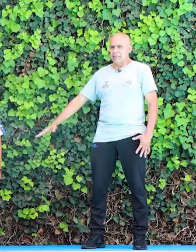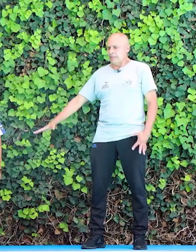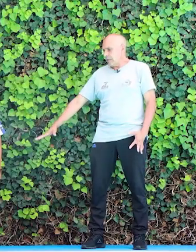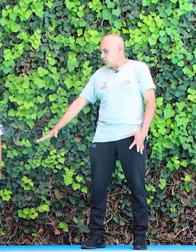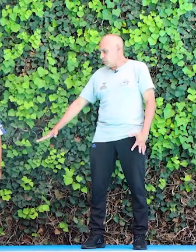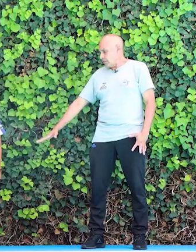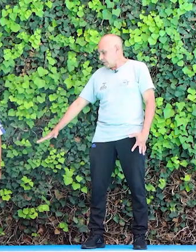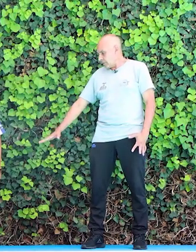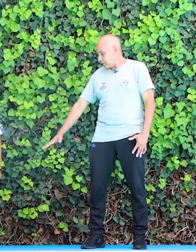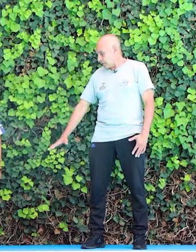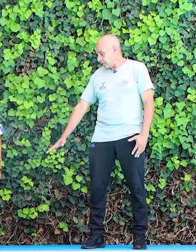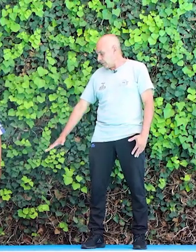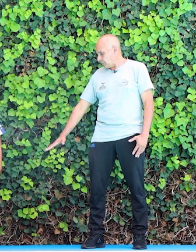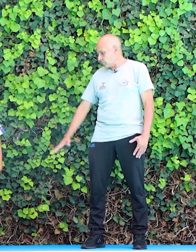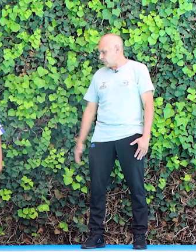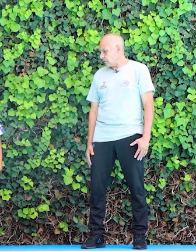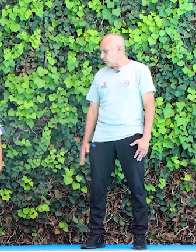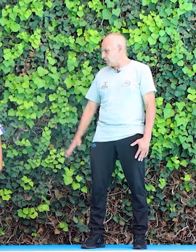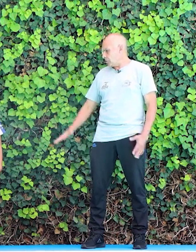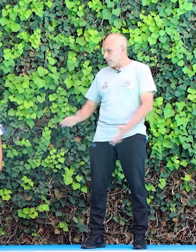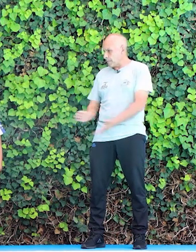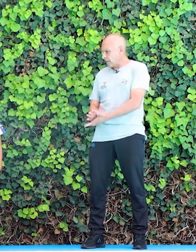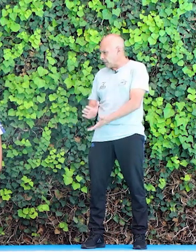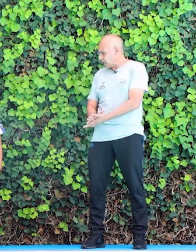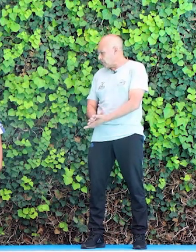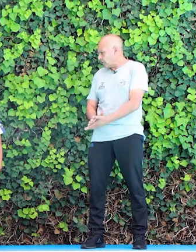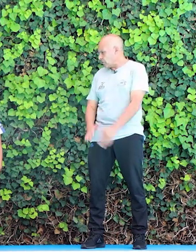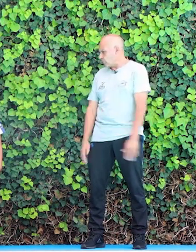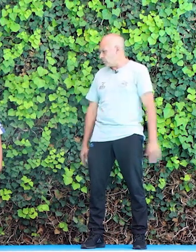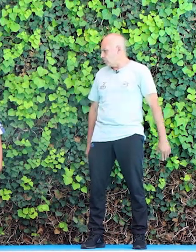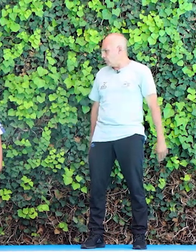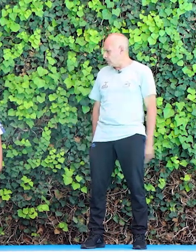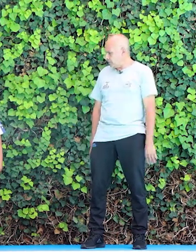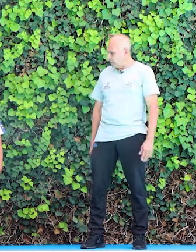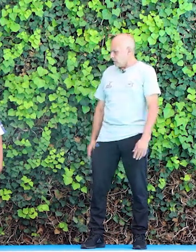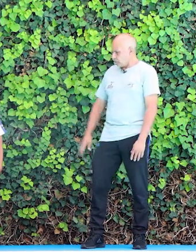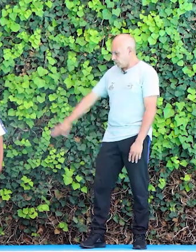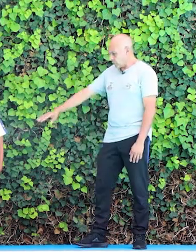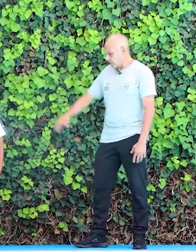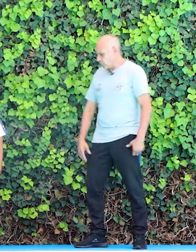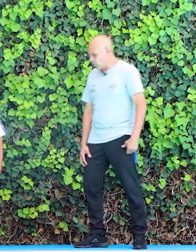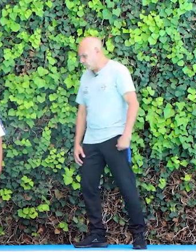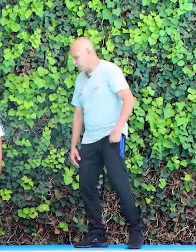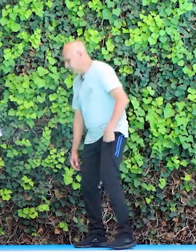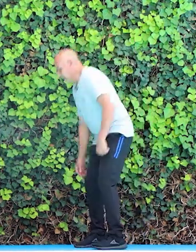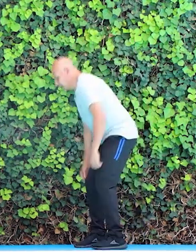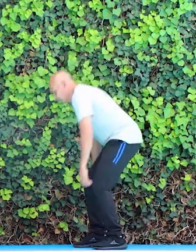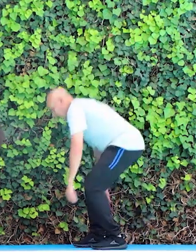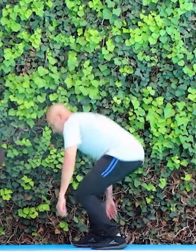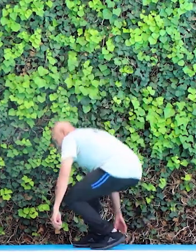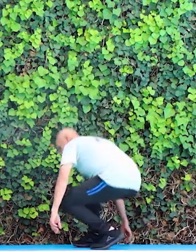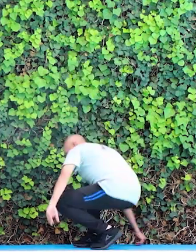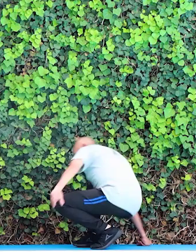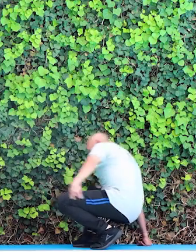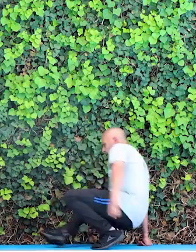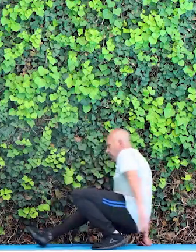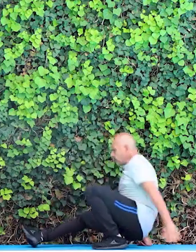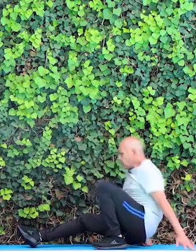piernas, tratando de evitar que nuestros talones peguen en el suelo. ¿Sí? Nos acostamos,